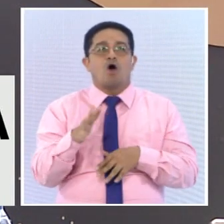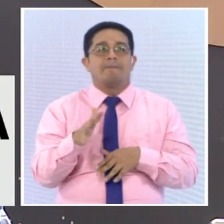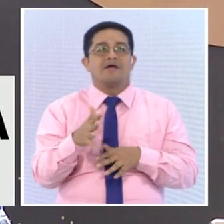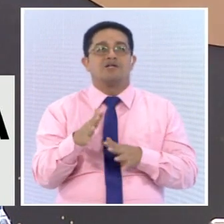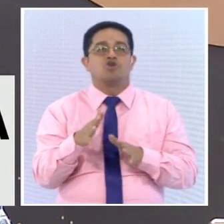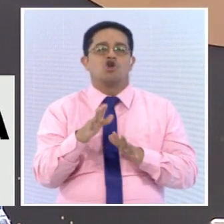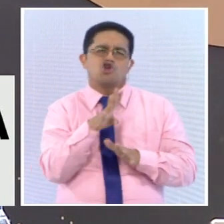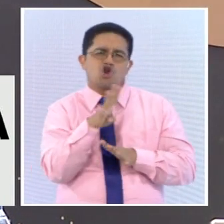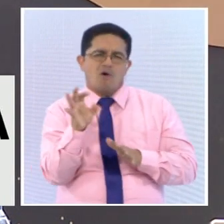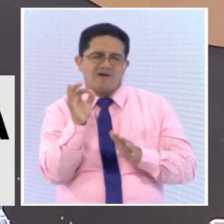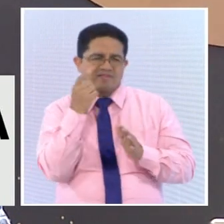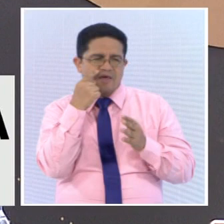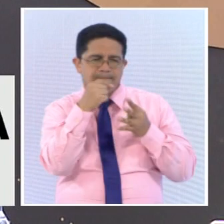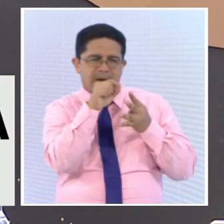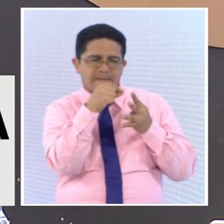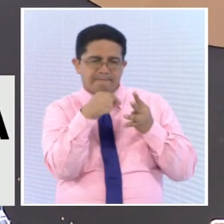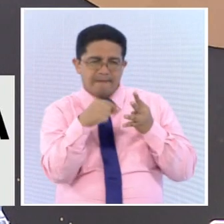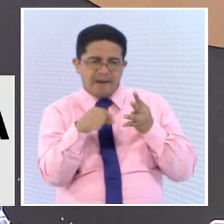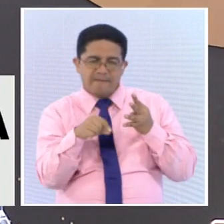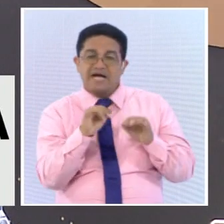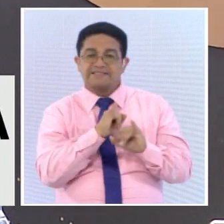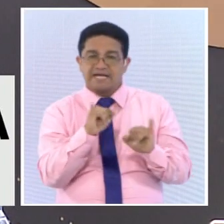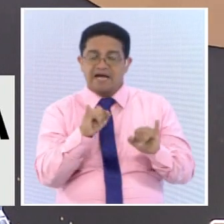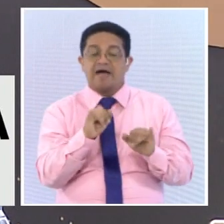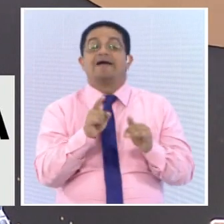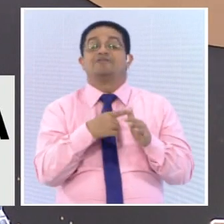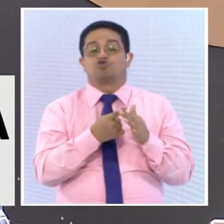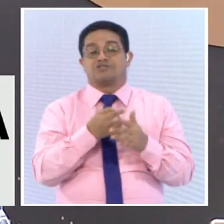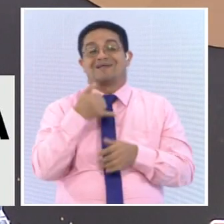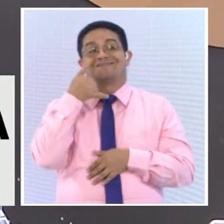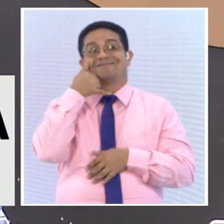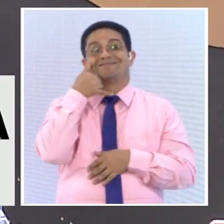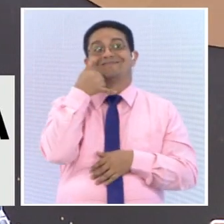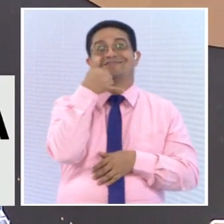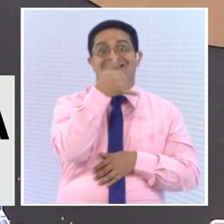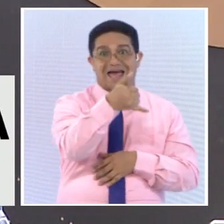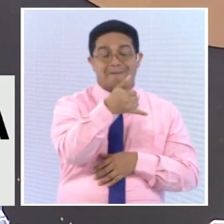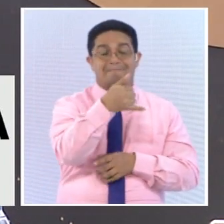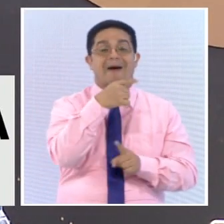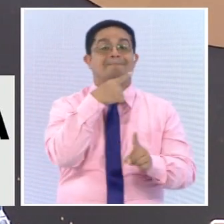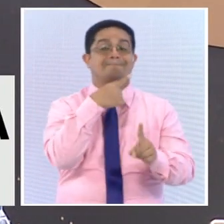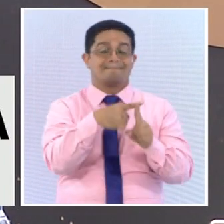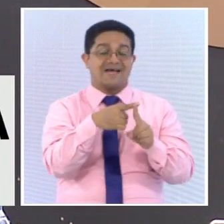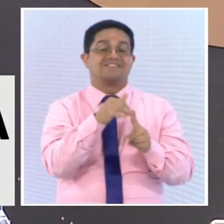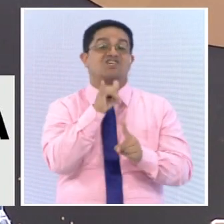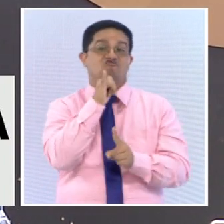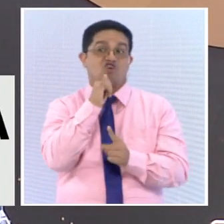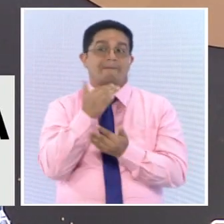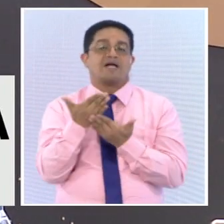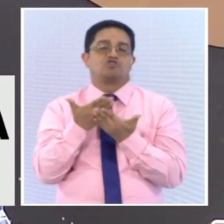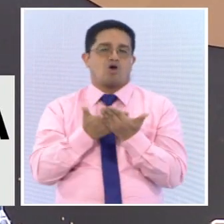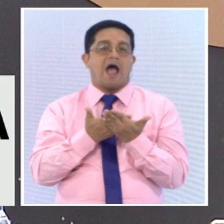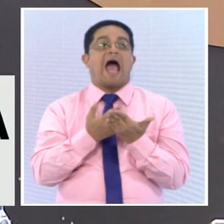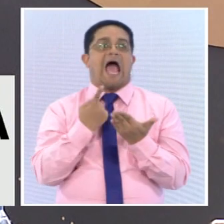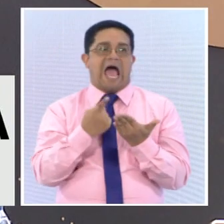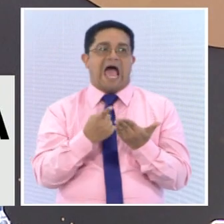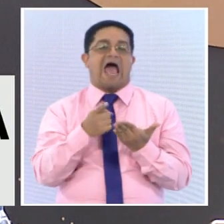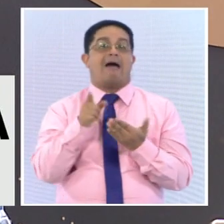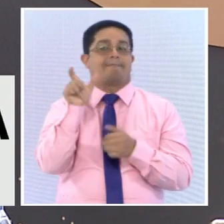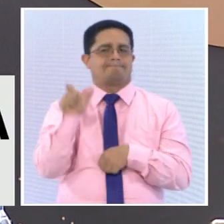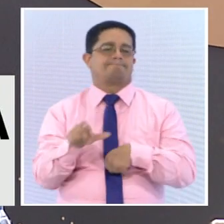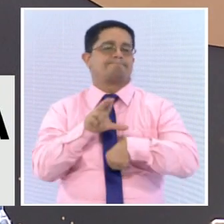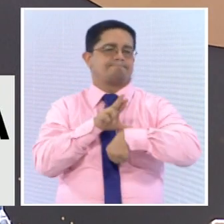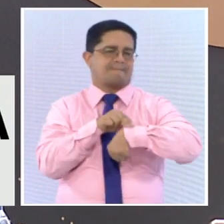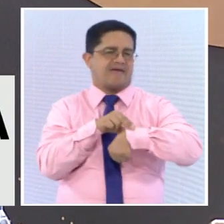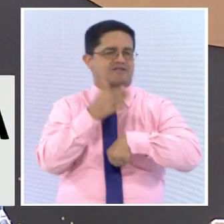parámetros. Y esos parámetros los tienes allí. Y con una llamada y lo que tiene, sumar todos esos aparatos nos da una condición sumamente interesante a nuestros pacientes,